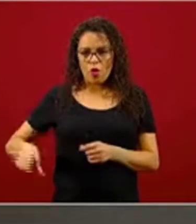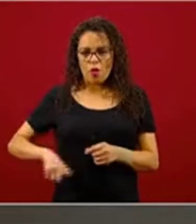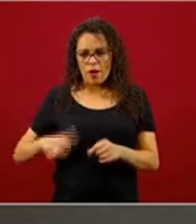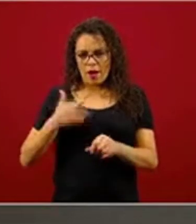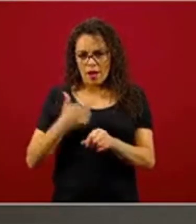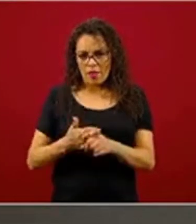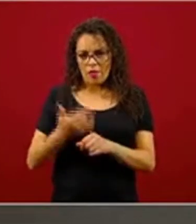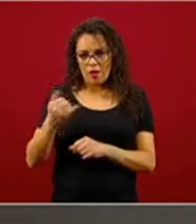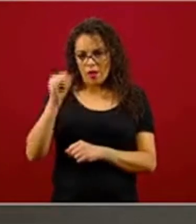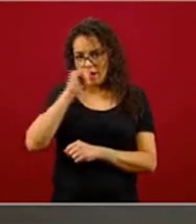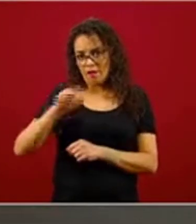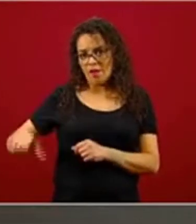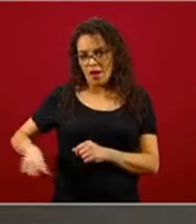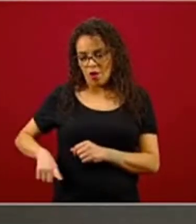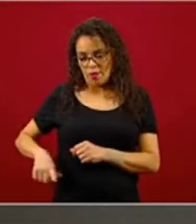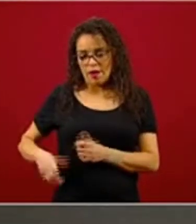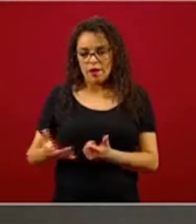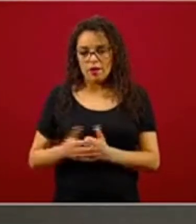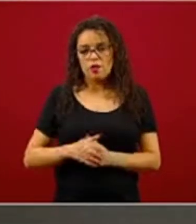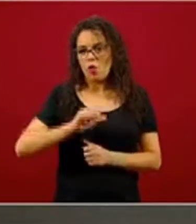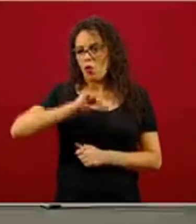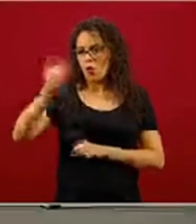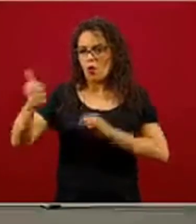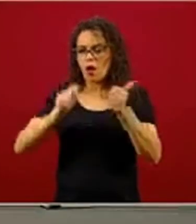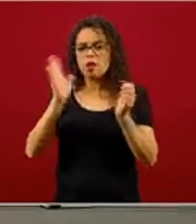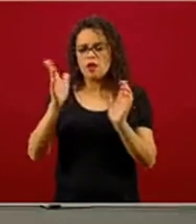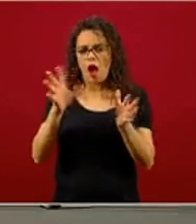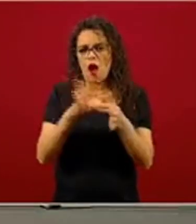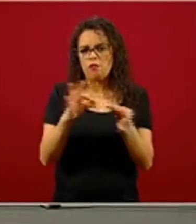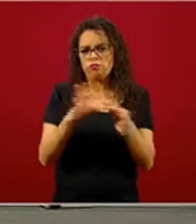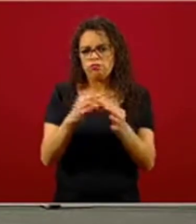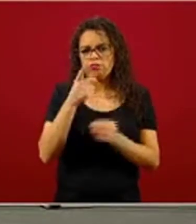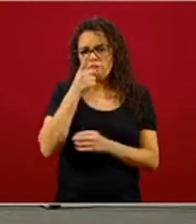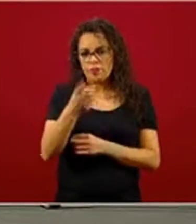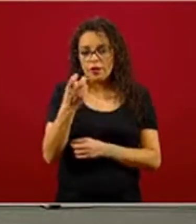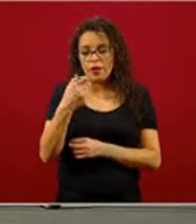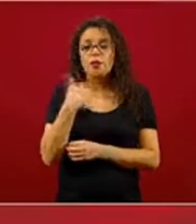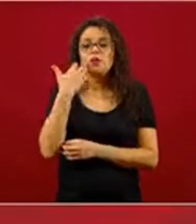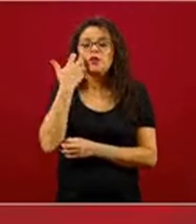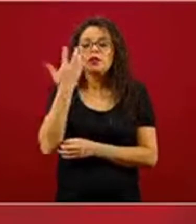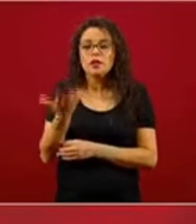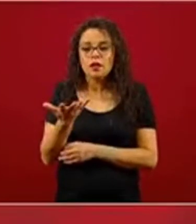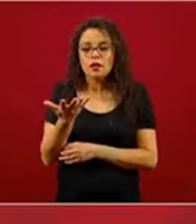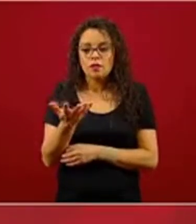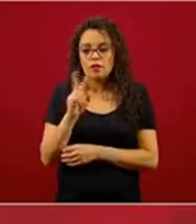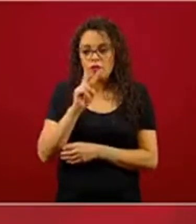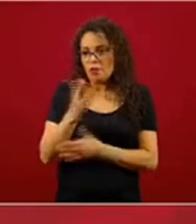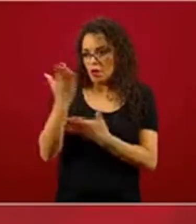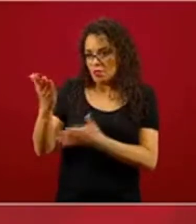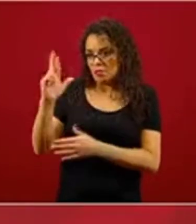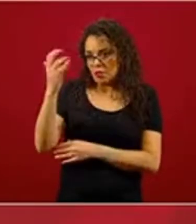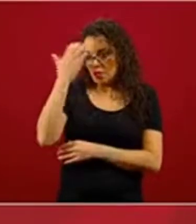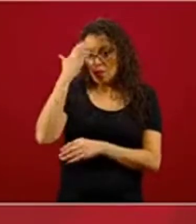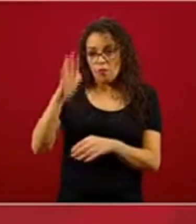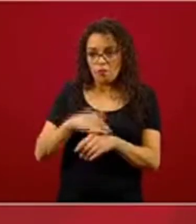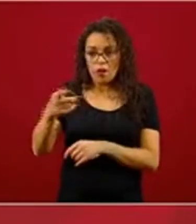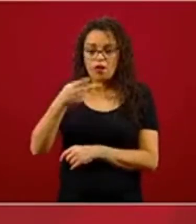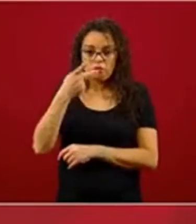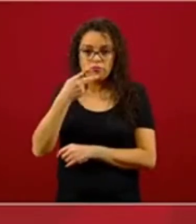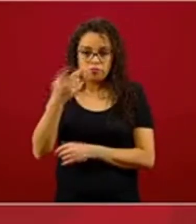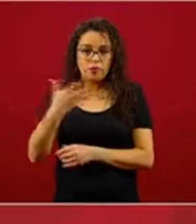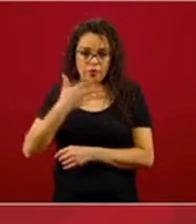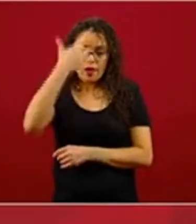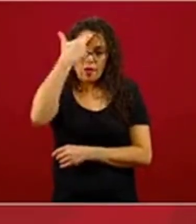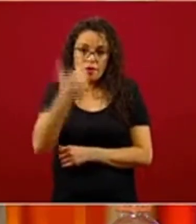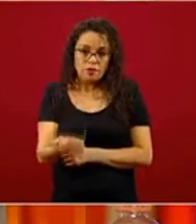comentado otros gobernadores y quiero hacer un reconocimiento a lo razonable que me parece su